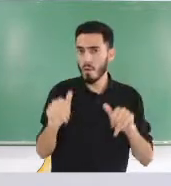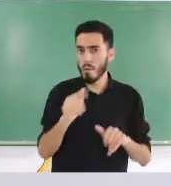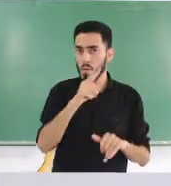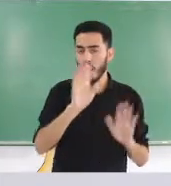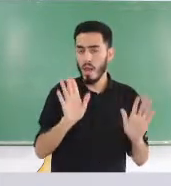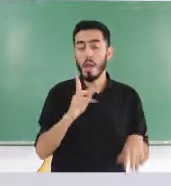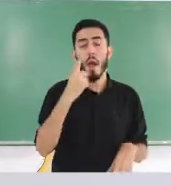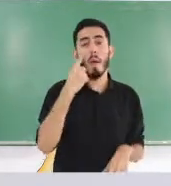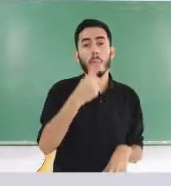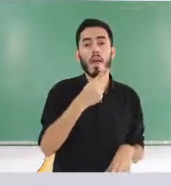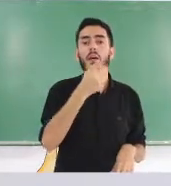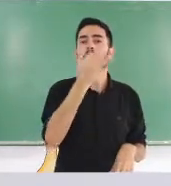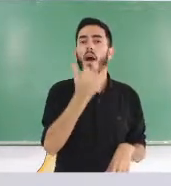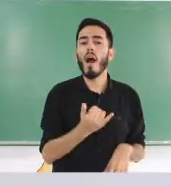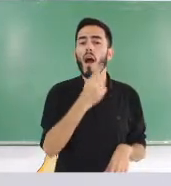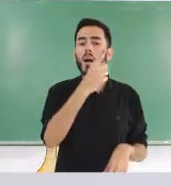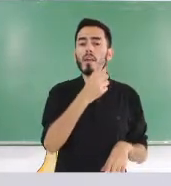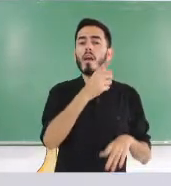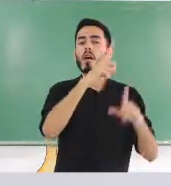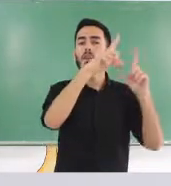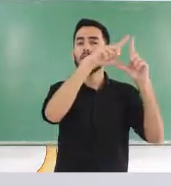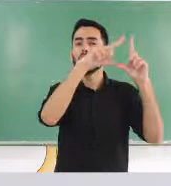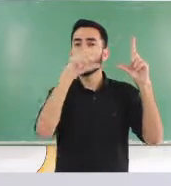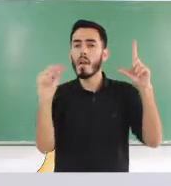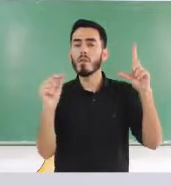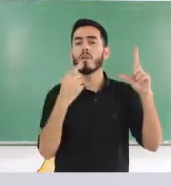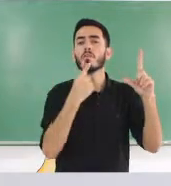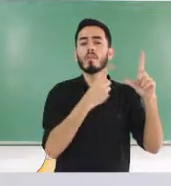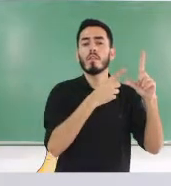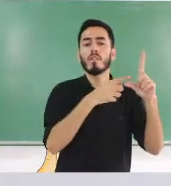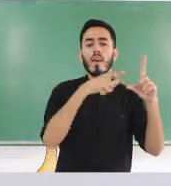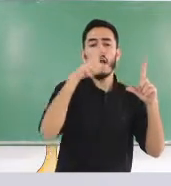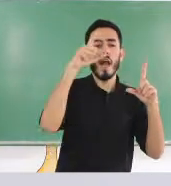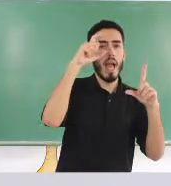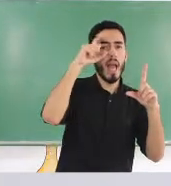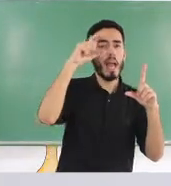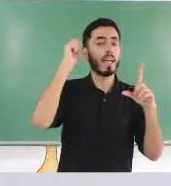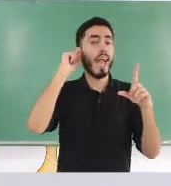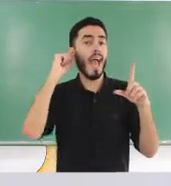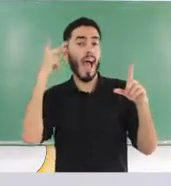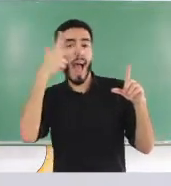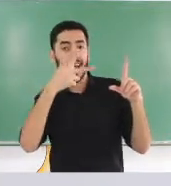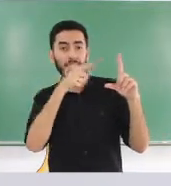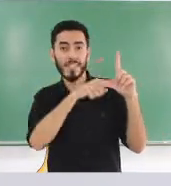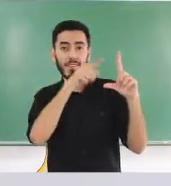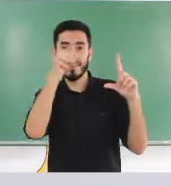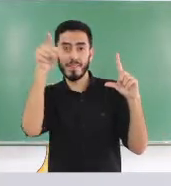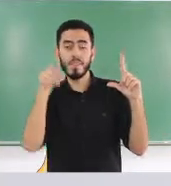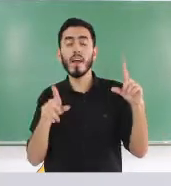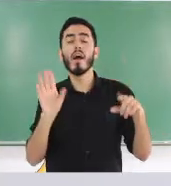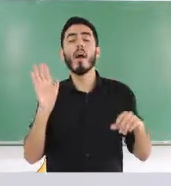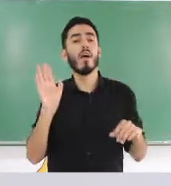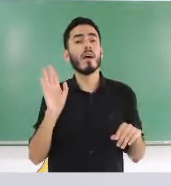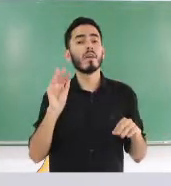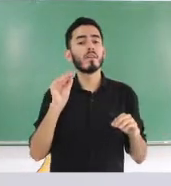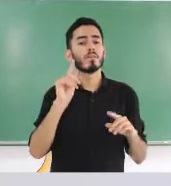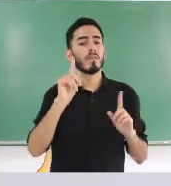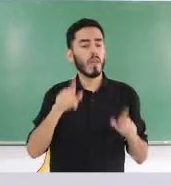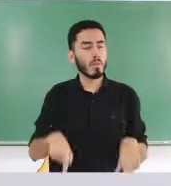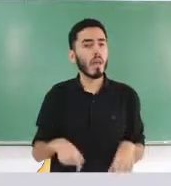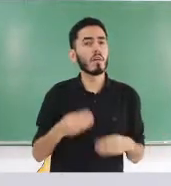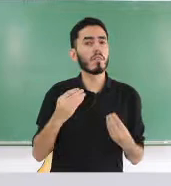Fíjense que si tenemos el triángulo EGH, un triángulo, y ubicamos una